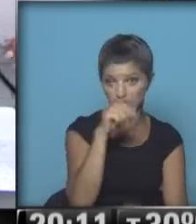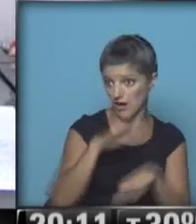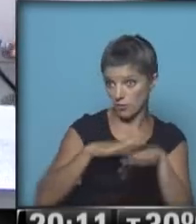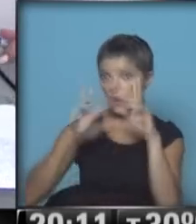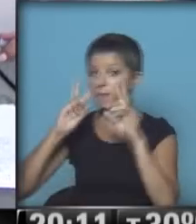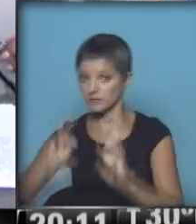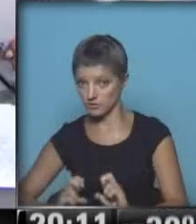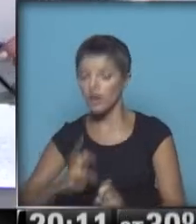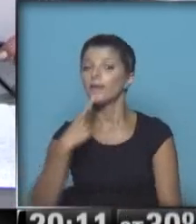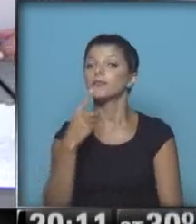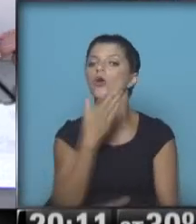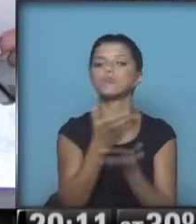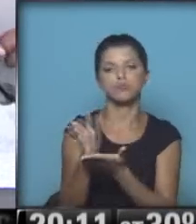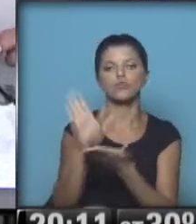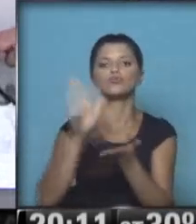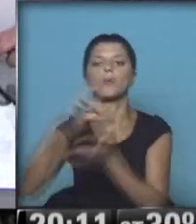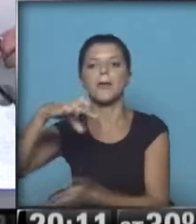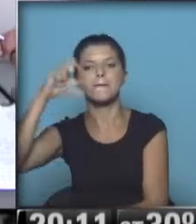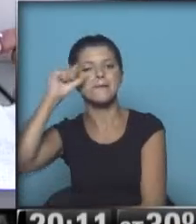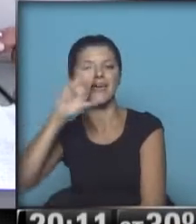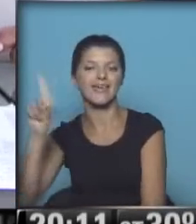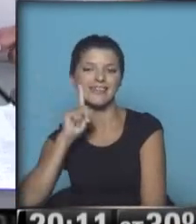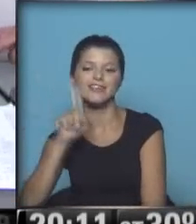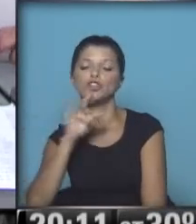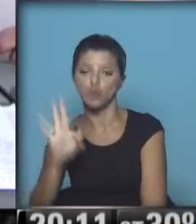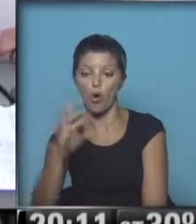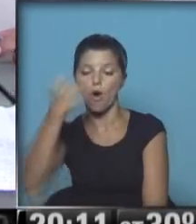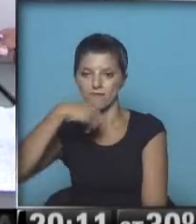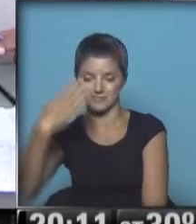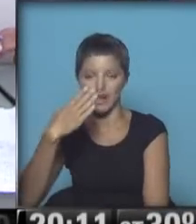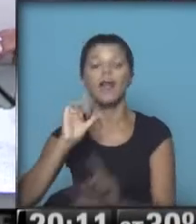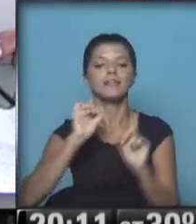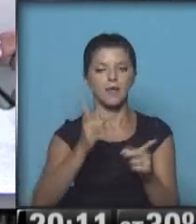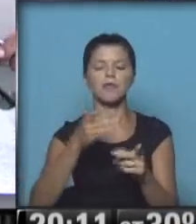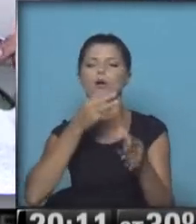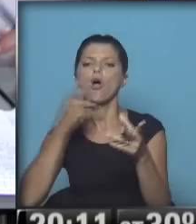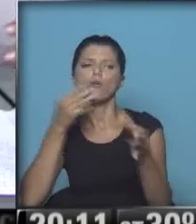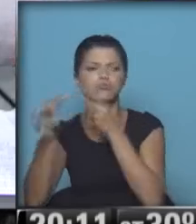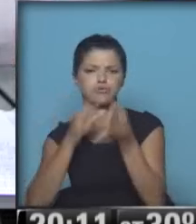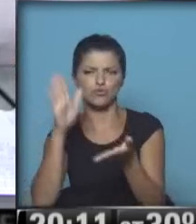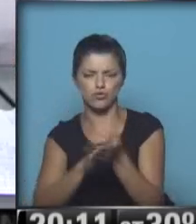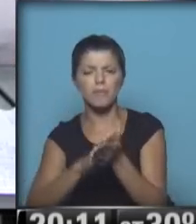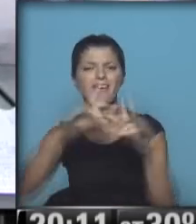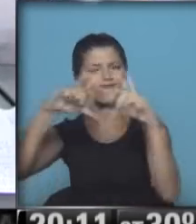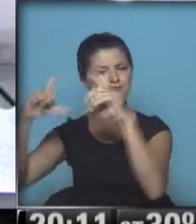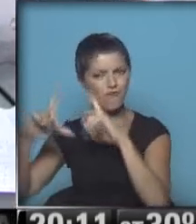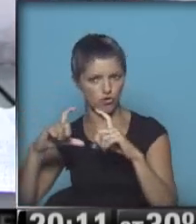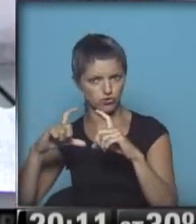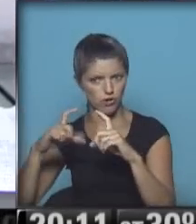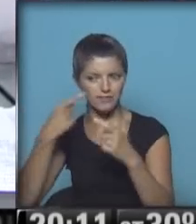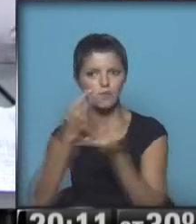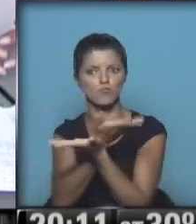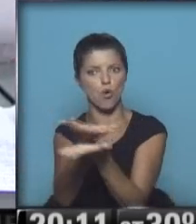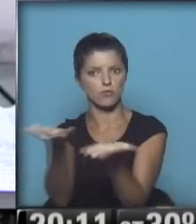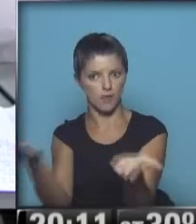Enrique Prueger como perito oficial. Así es, por otra parte, crece la polémica respecto a las fotografías que se han